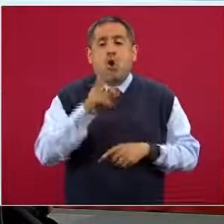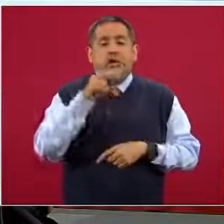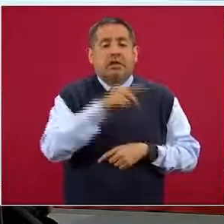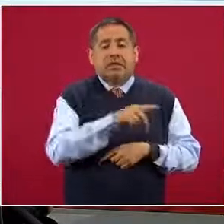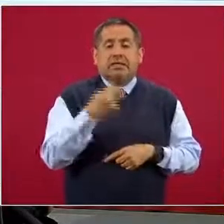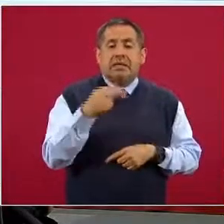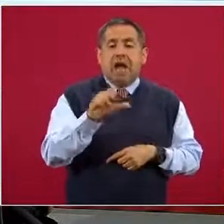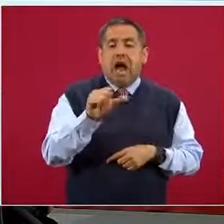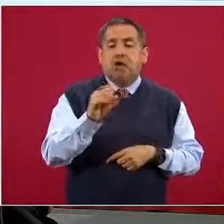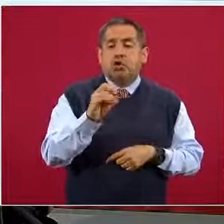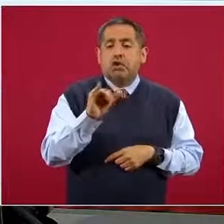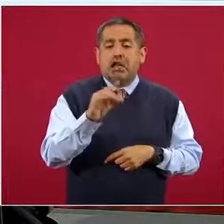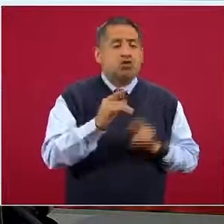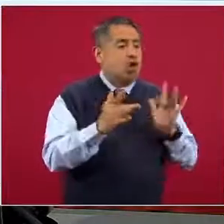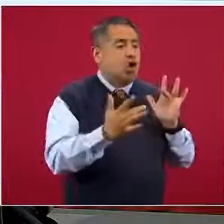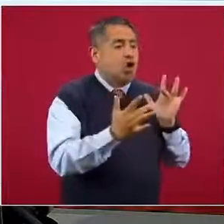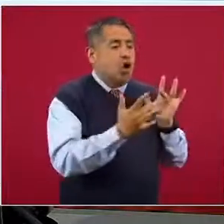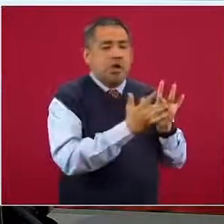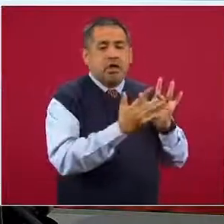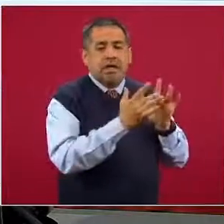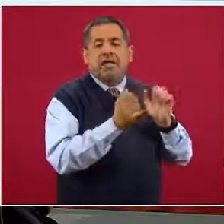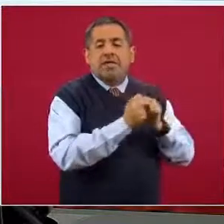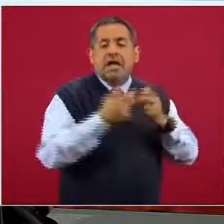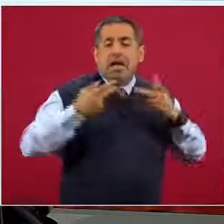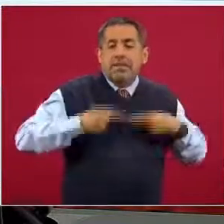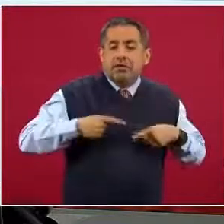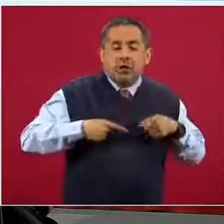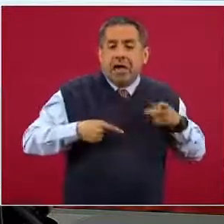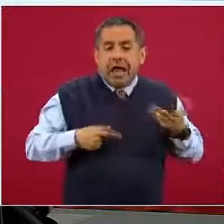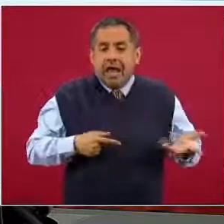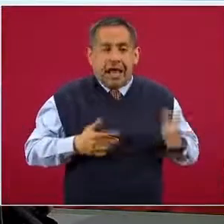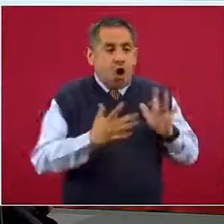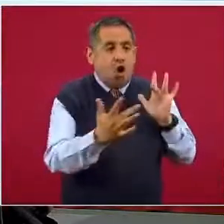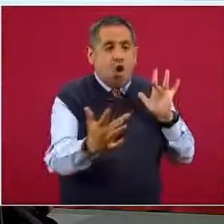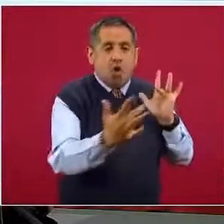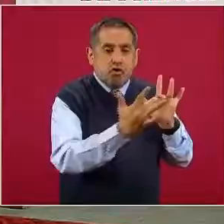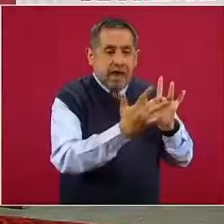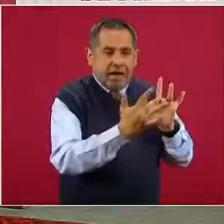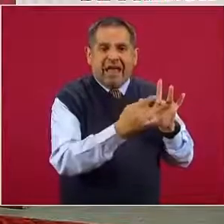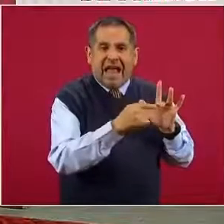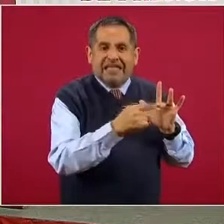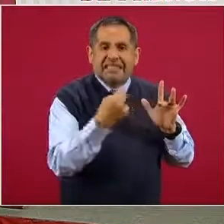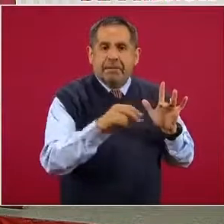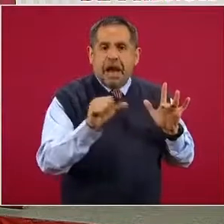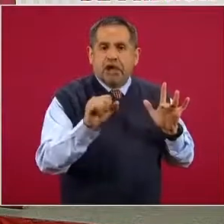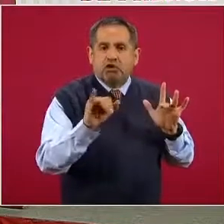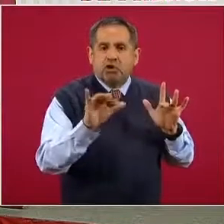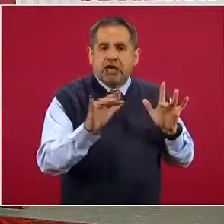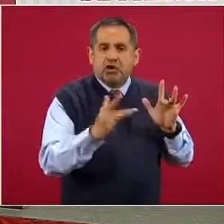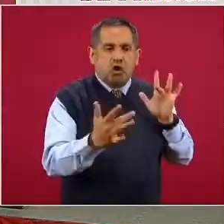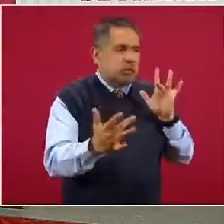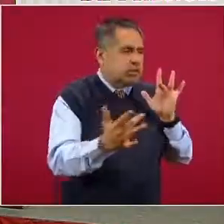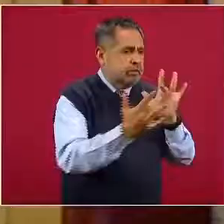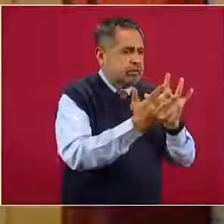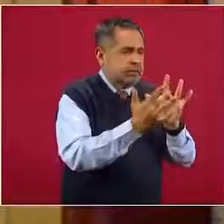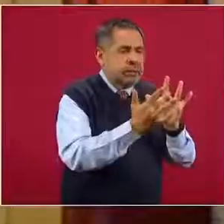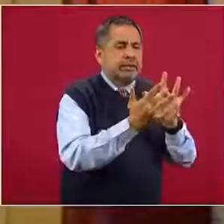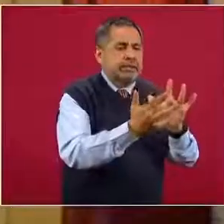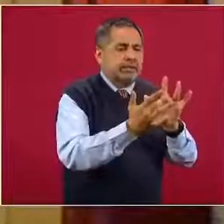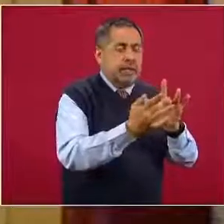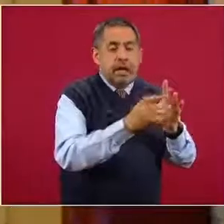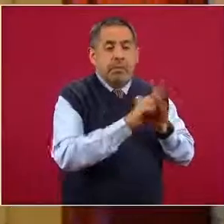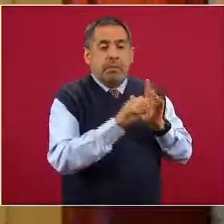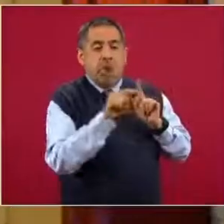comentábamos ayer, es toda aquella persona que es contacto y caso sospechoso a su vez de